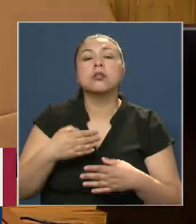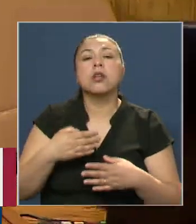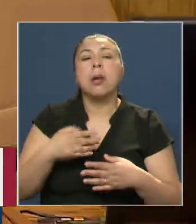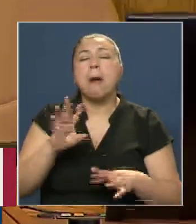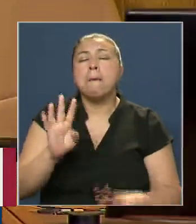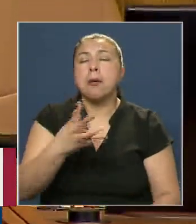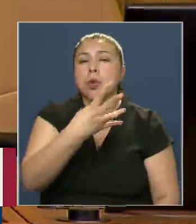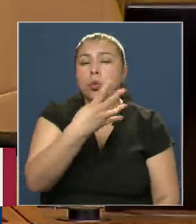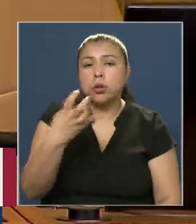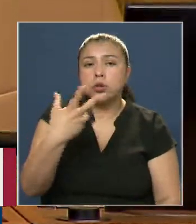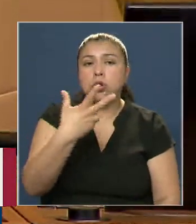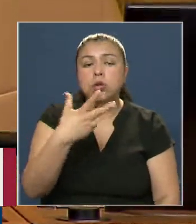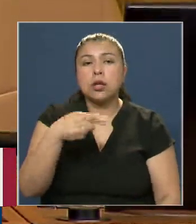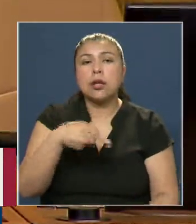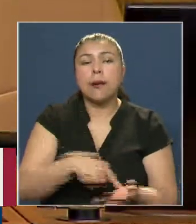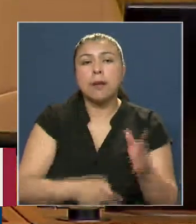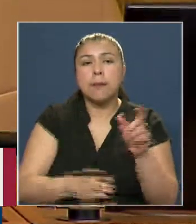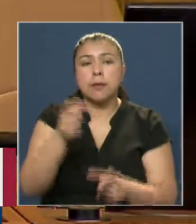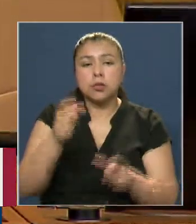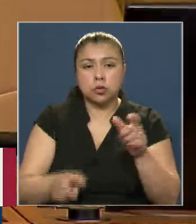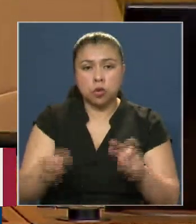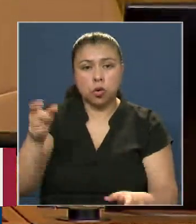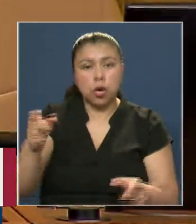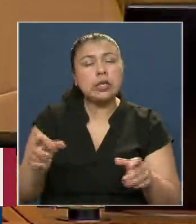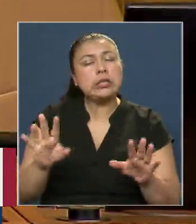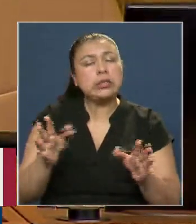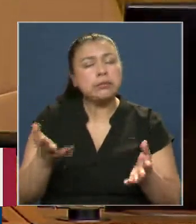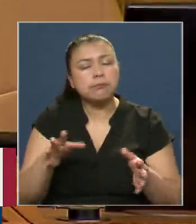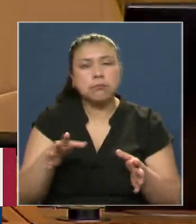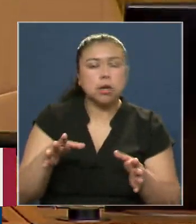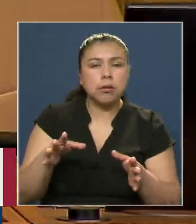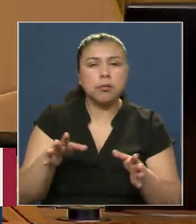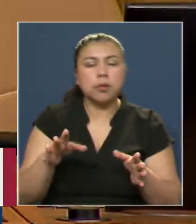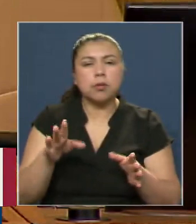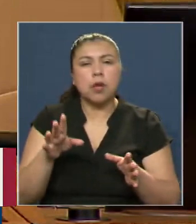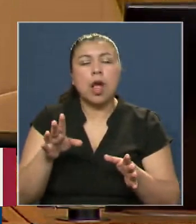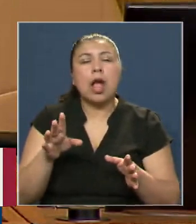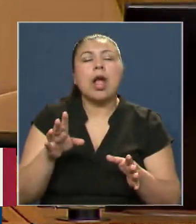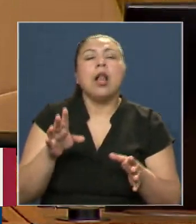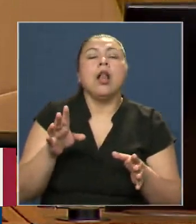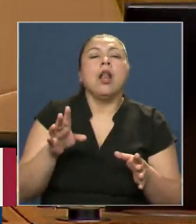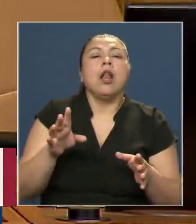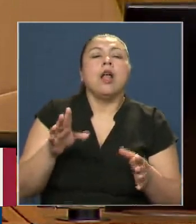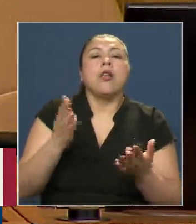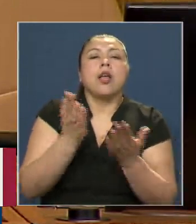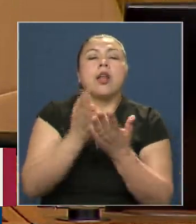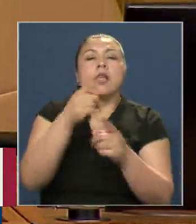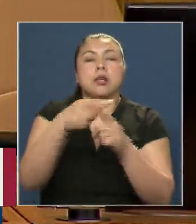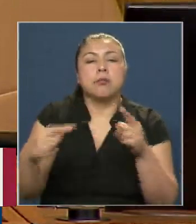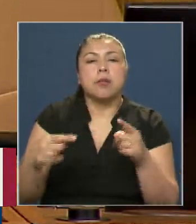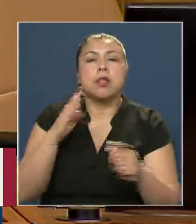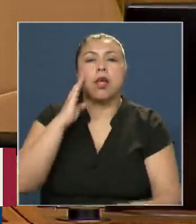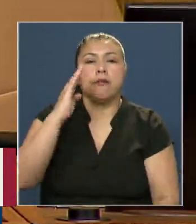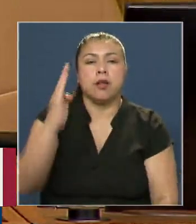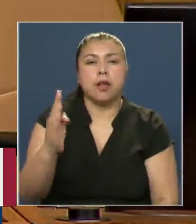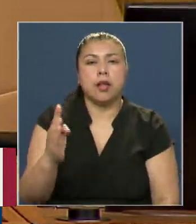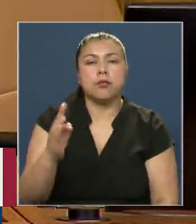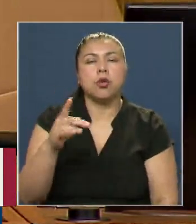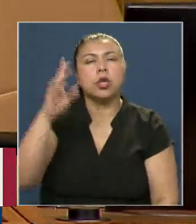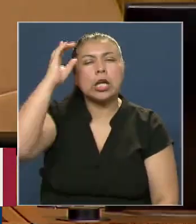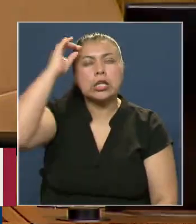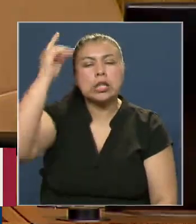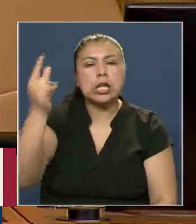de 480.000 habitantes cumplen en gran medida con las características de clase media, por lo que los beneficios de la institucionalidad que se